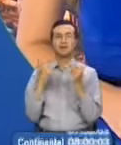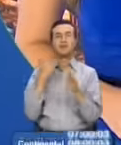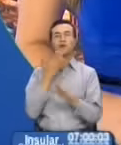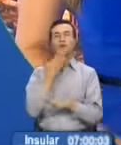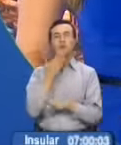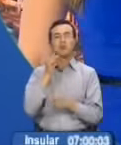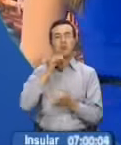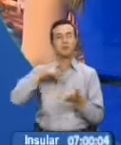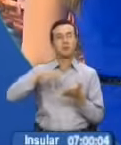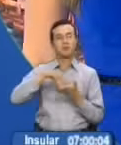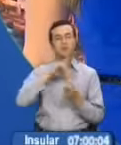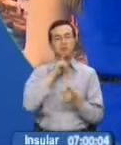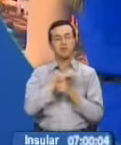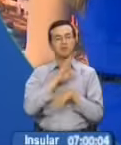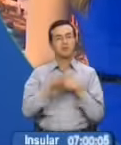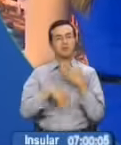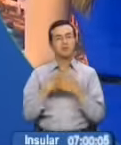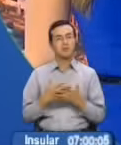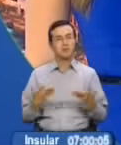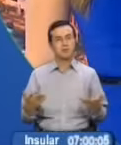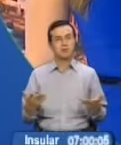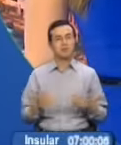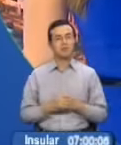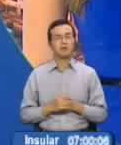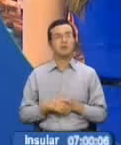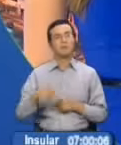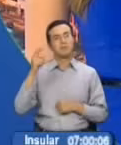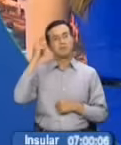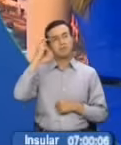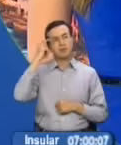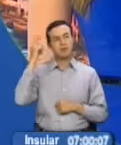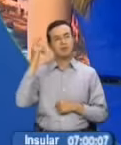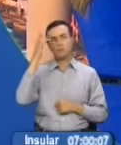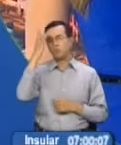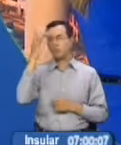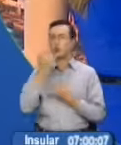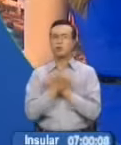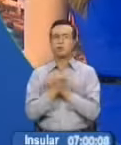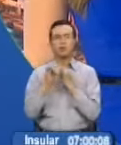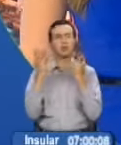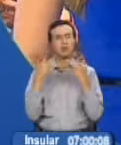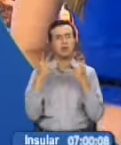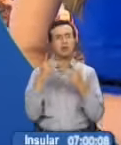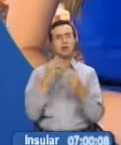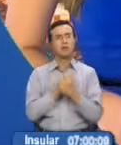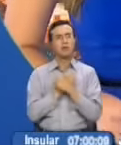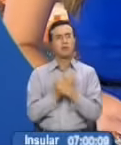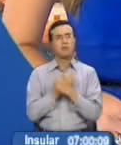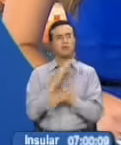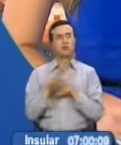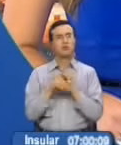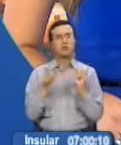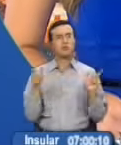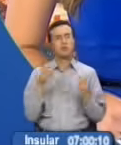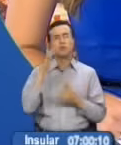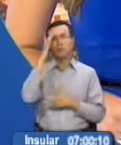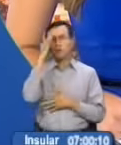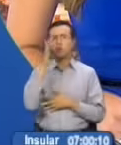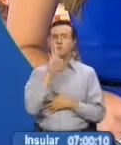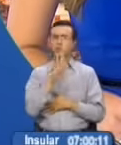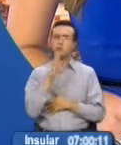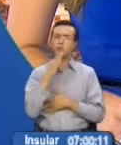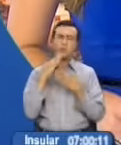propicia en Manabí, y también Vane creo que es la forma de interpretar el por qué Independientes ha ganado el cariño de la gente, porque también tuvieron